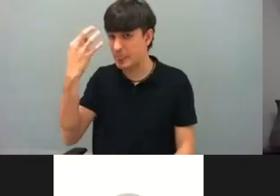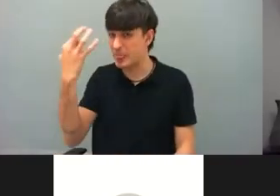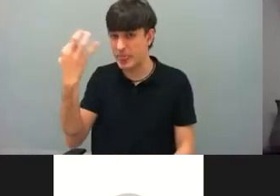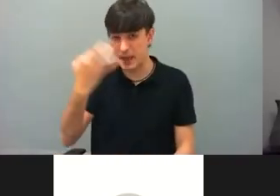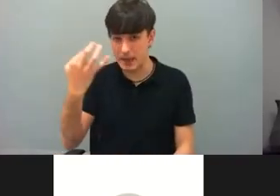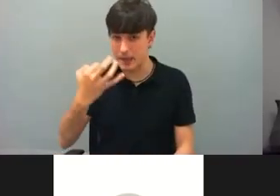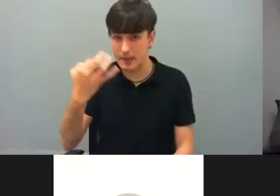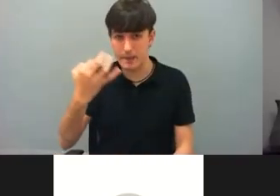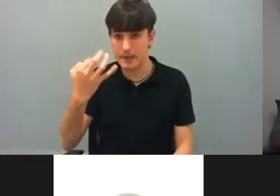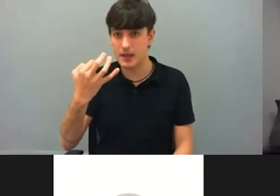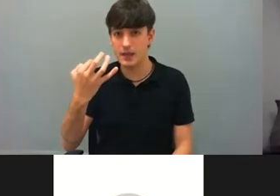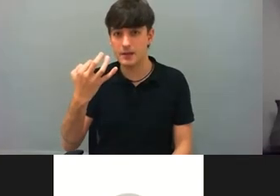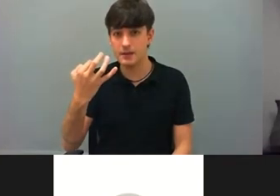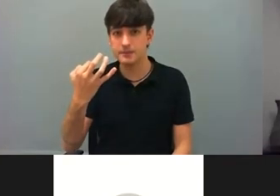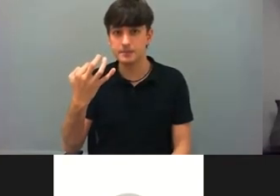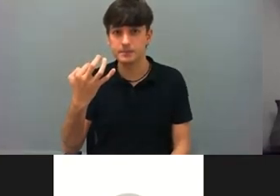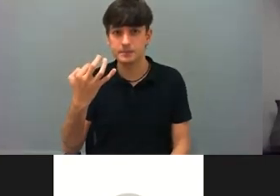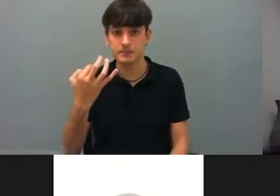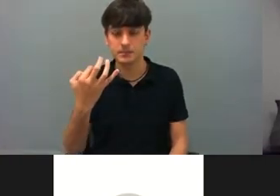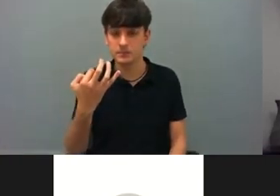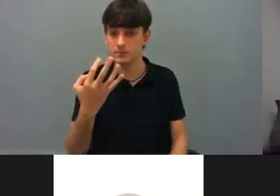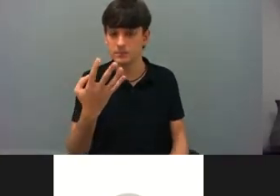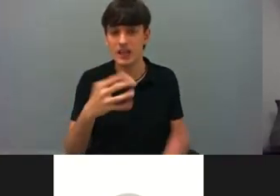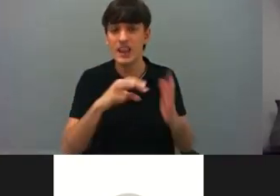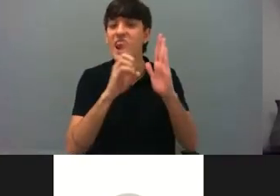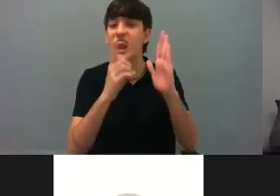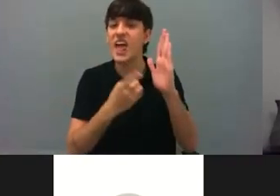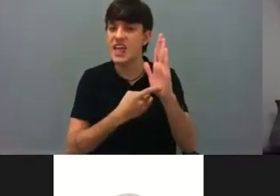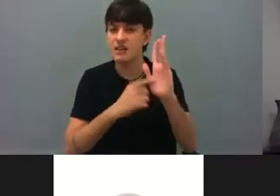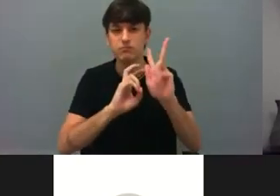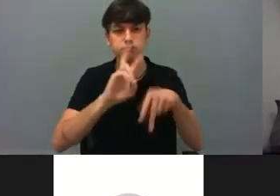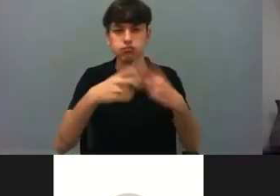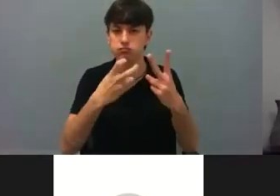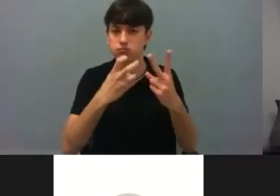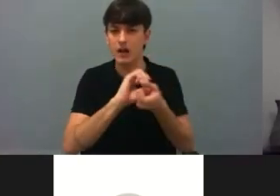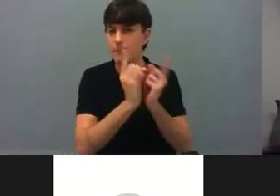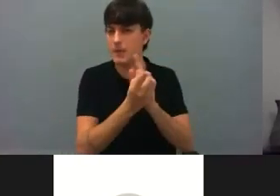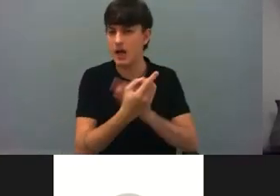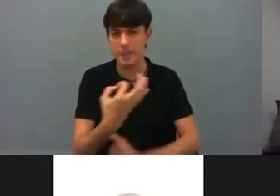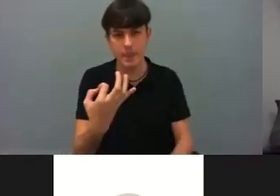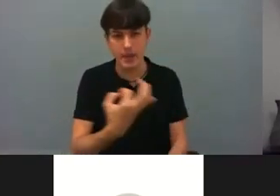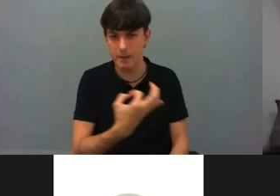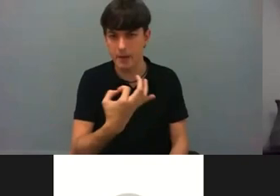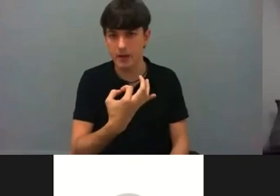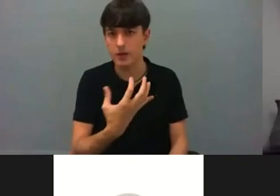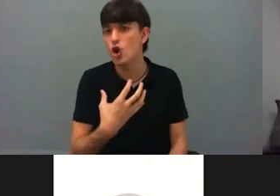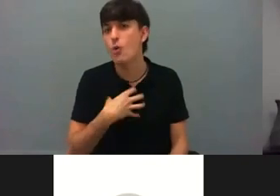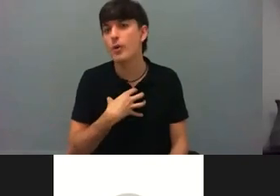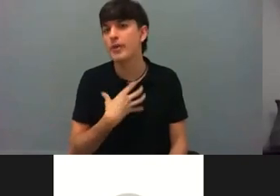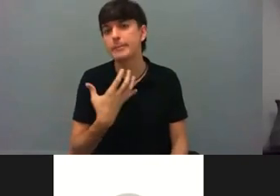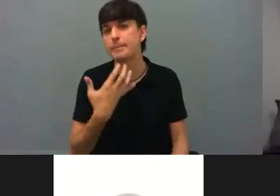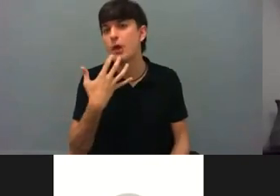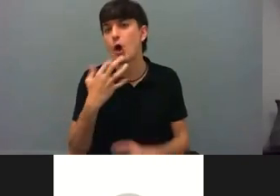conseguir que se cambien las leyes. Hay que cambiar las leyes porque no puede ser que la